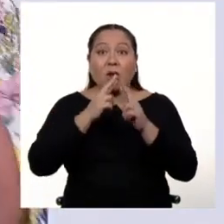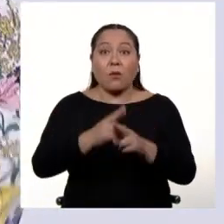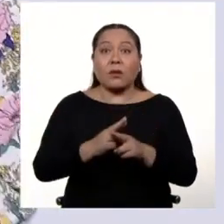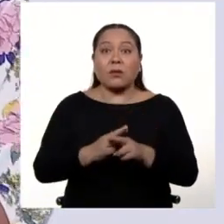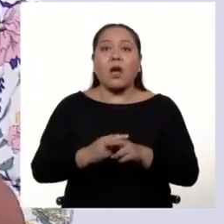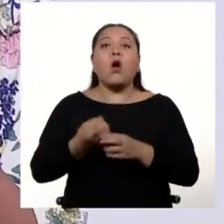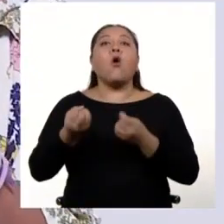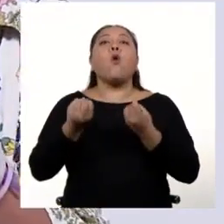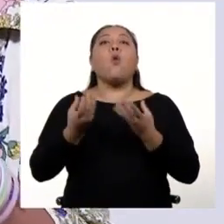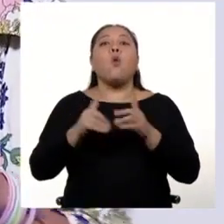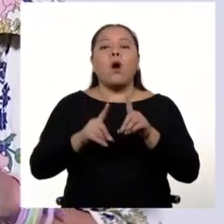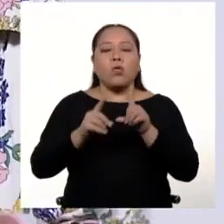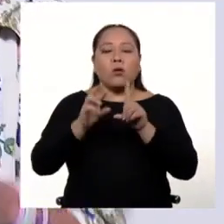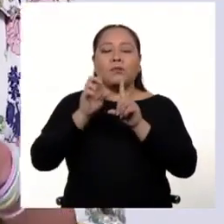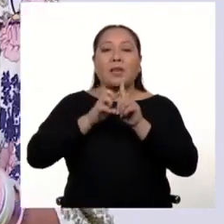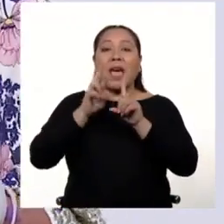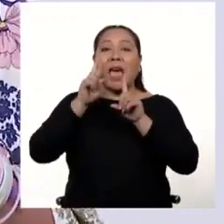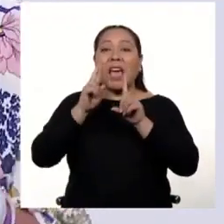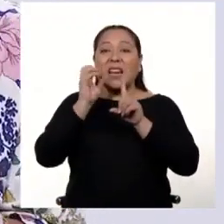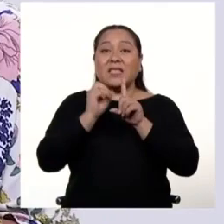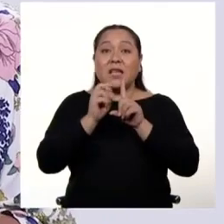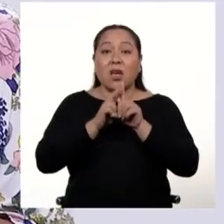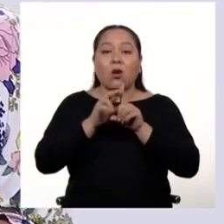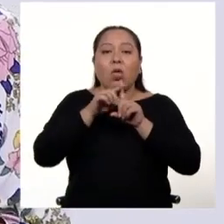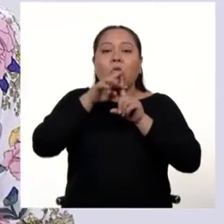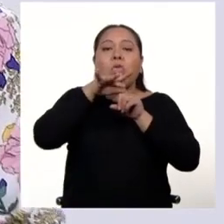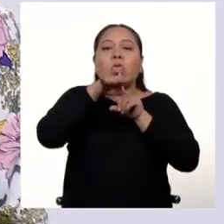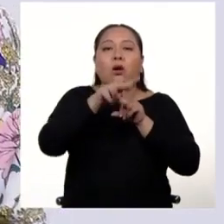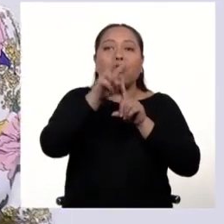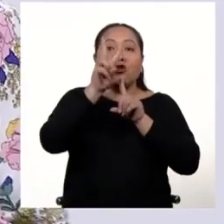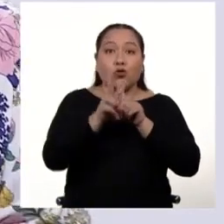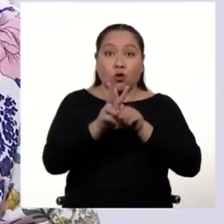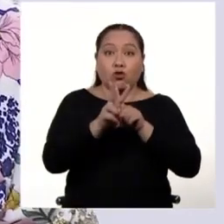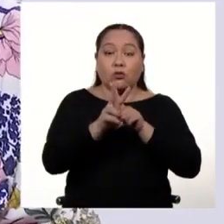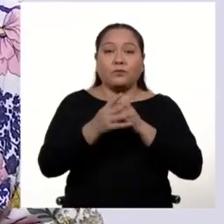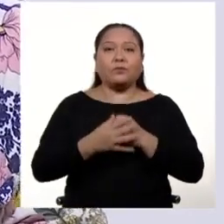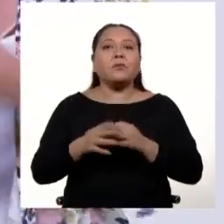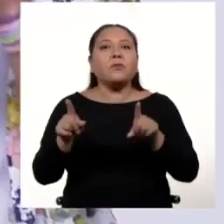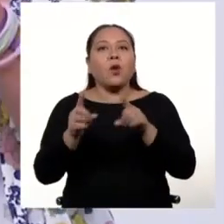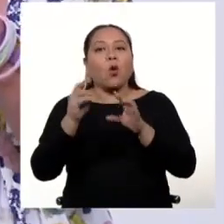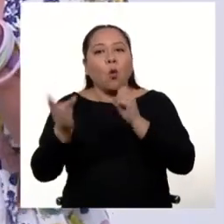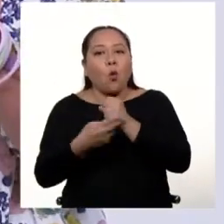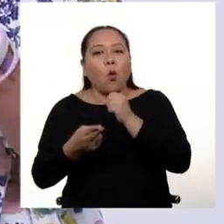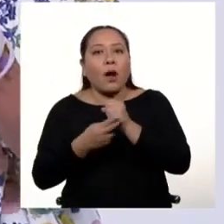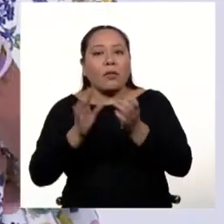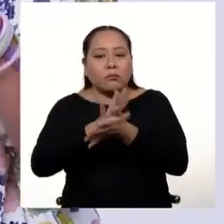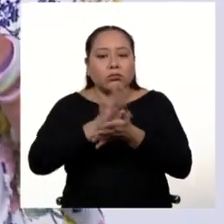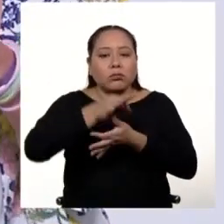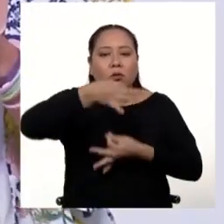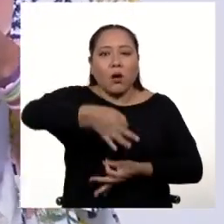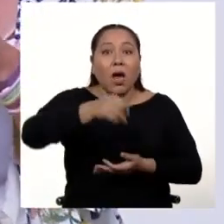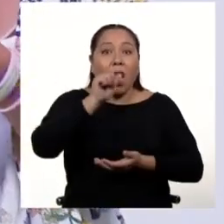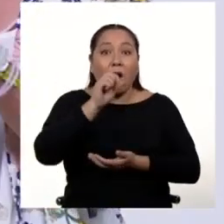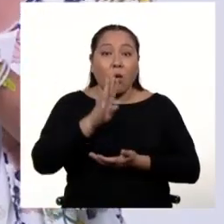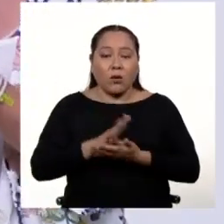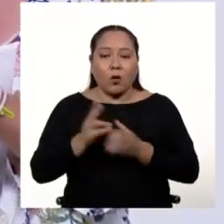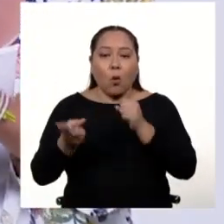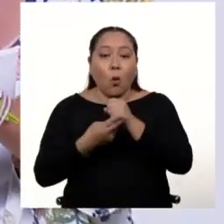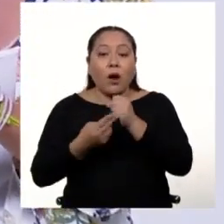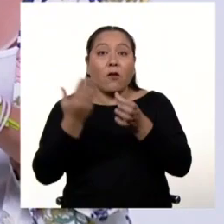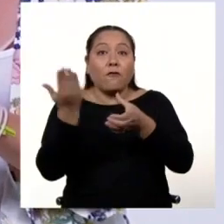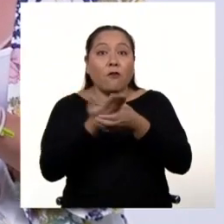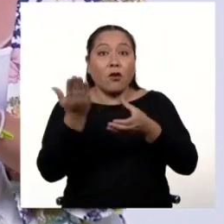2. Además, es importante que no olvides registrar los datos que recojas en una hoja A4. Tus trabajos los guardarás en un folder que será